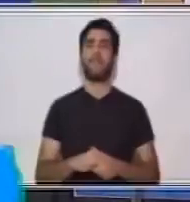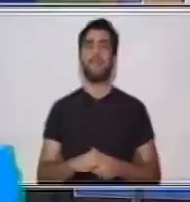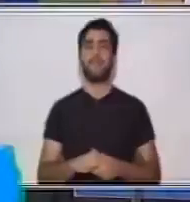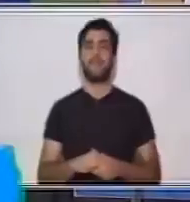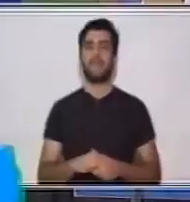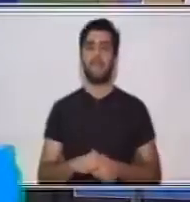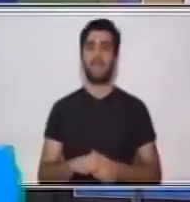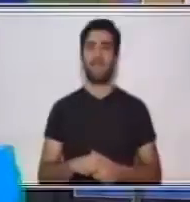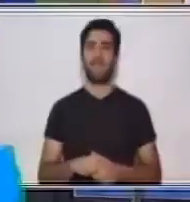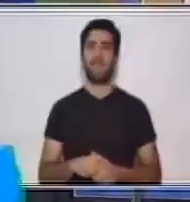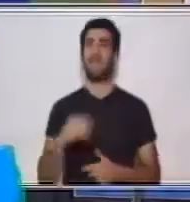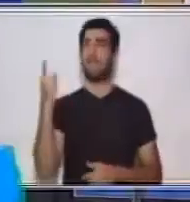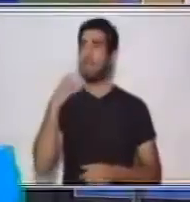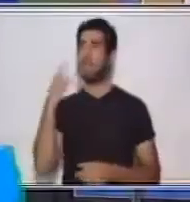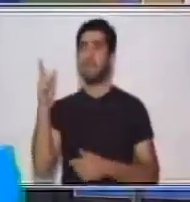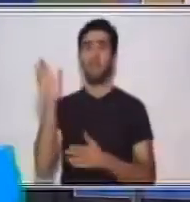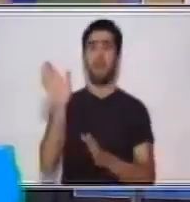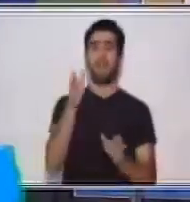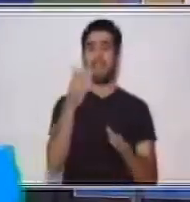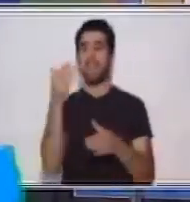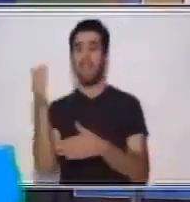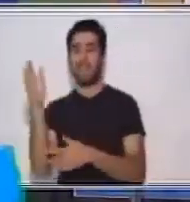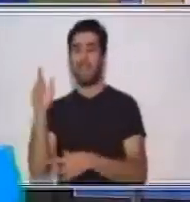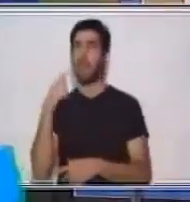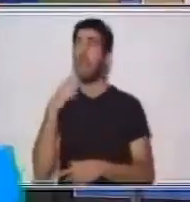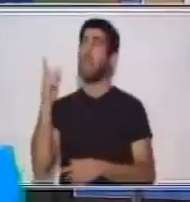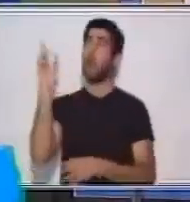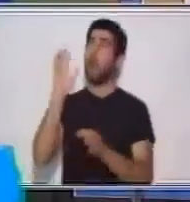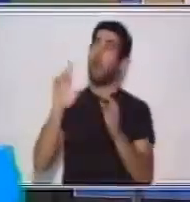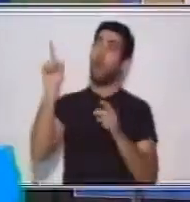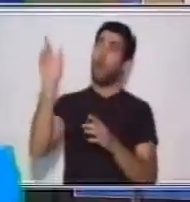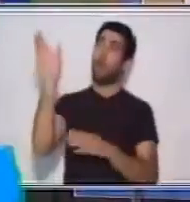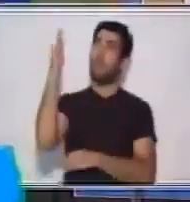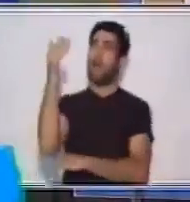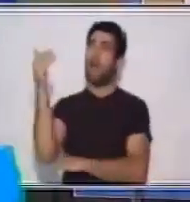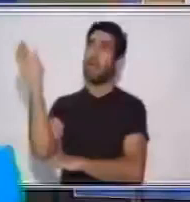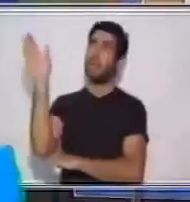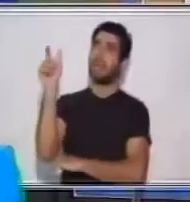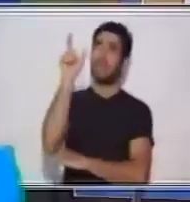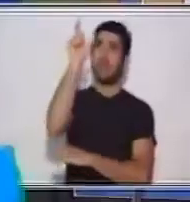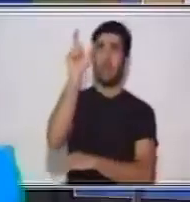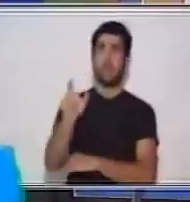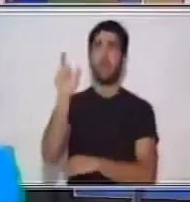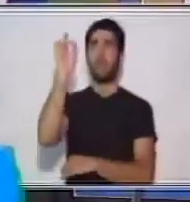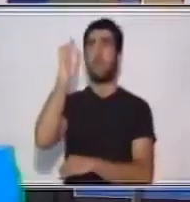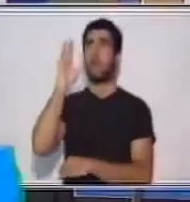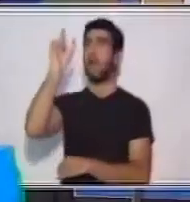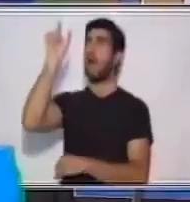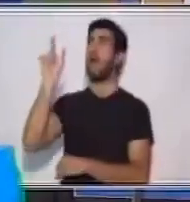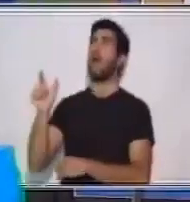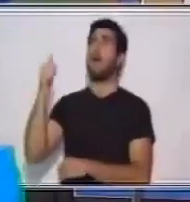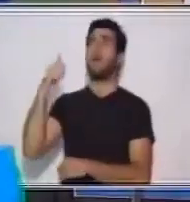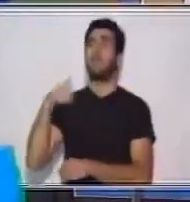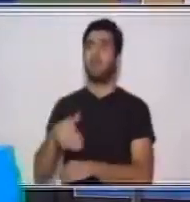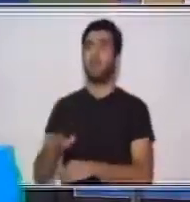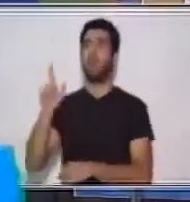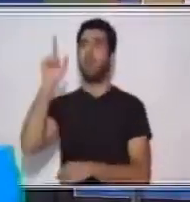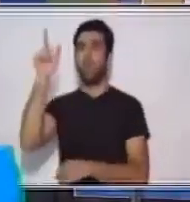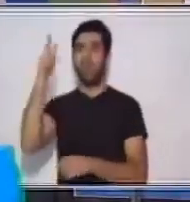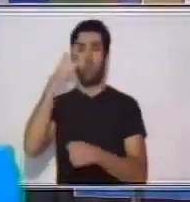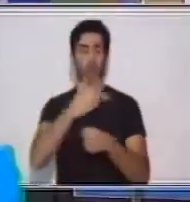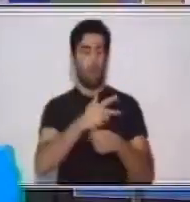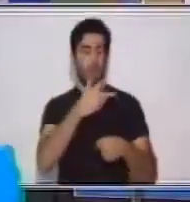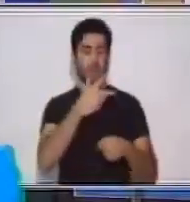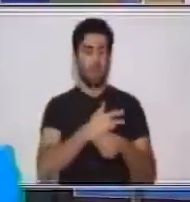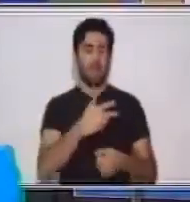¿Cómo es que ondea la banderita? Oh, banderita blanca y azul, ella es el alma